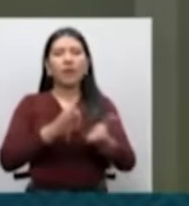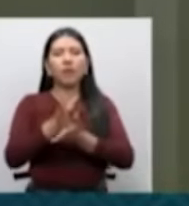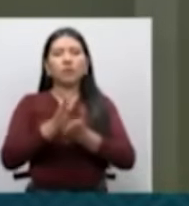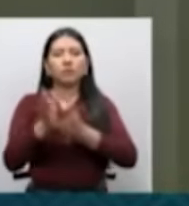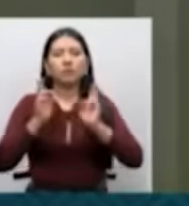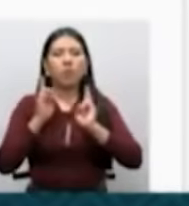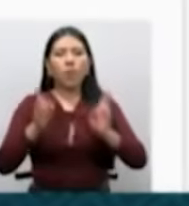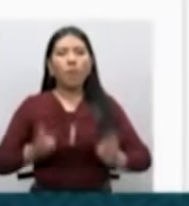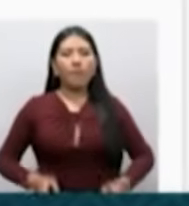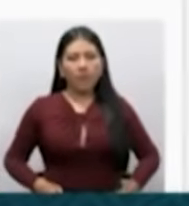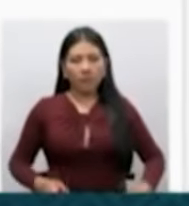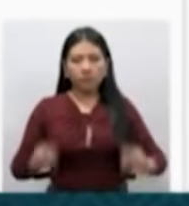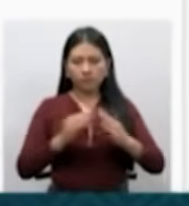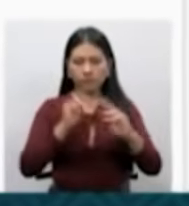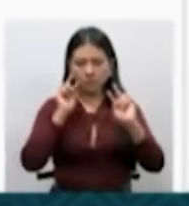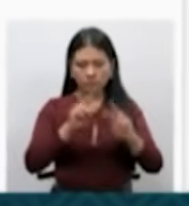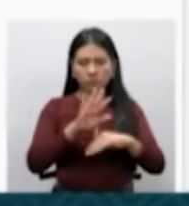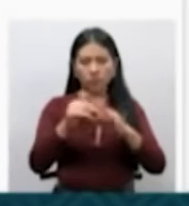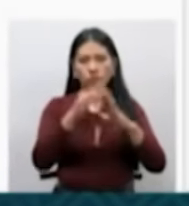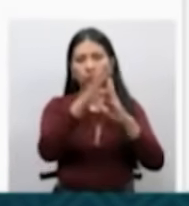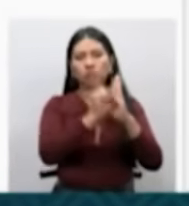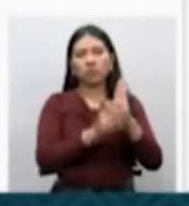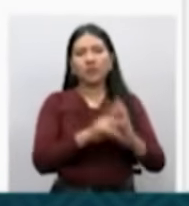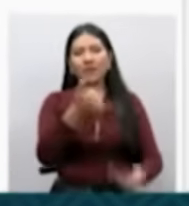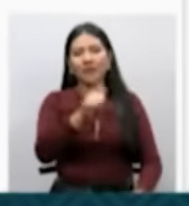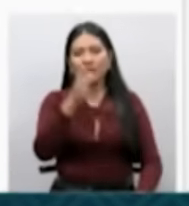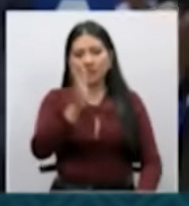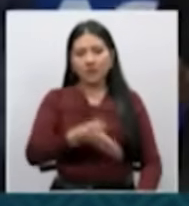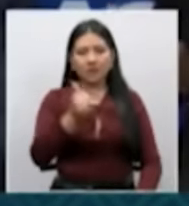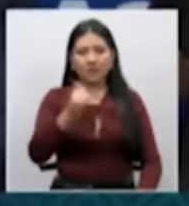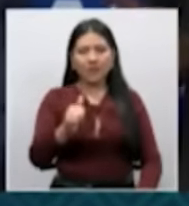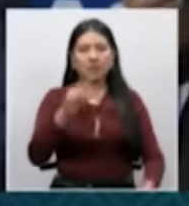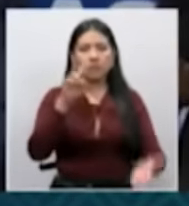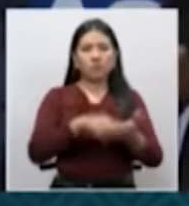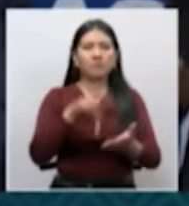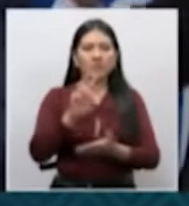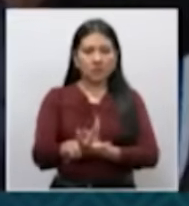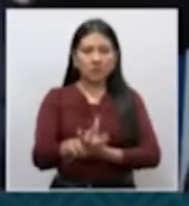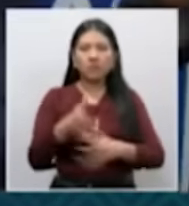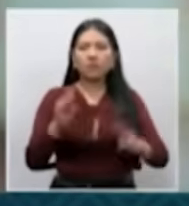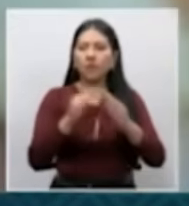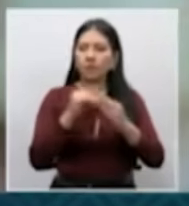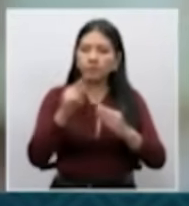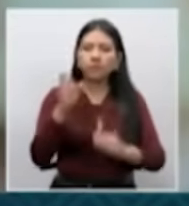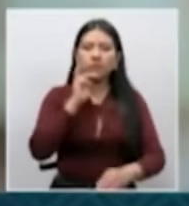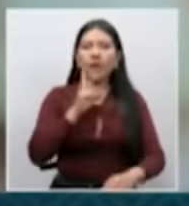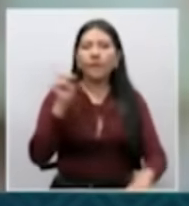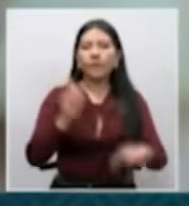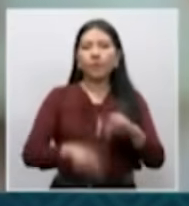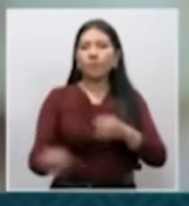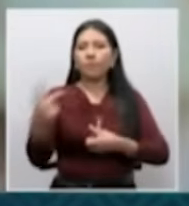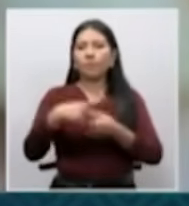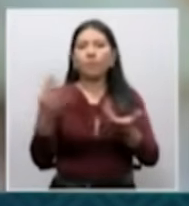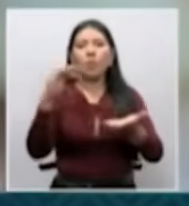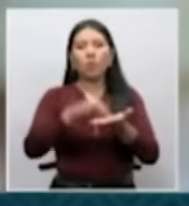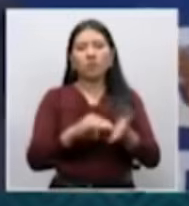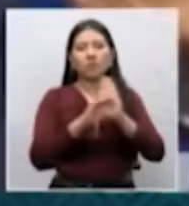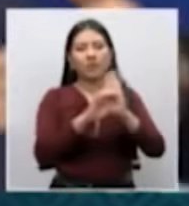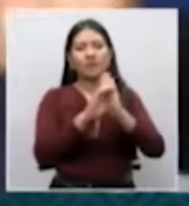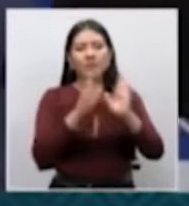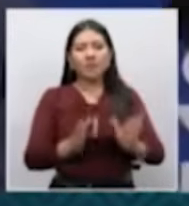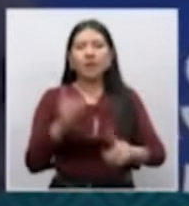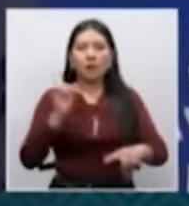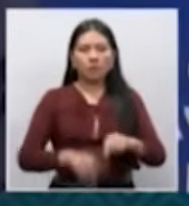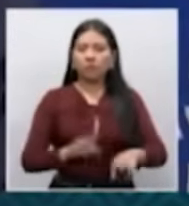tomado nota de la sentencia constitucional 10 10 quebrado 2023 ratifica que Evo Morales ya no puede ser candidato por lo que el tema está